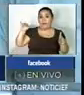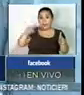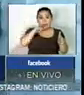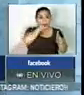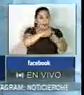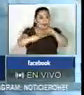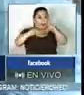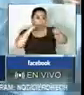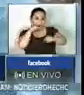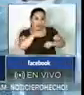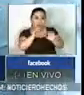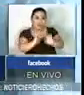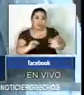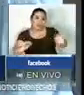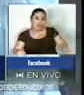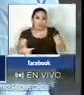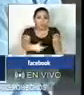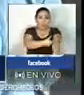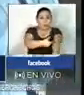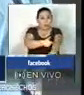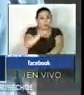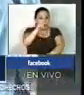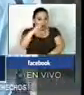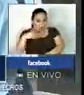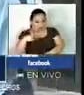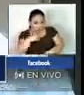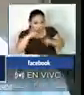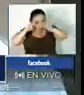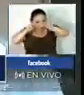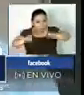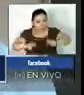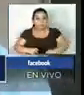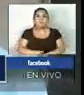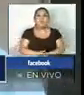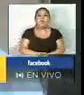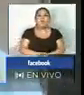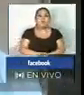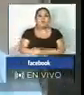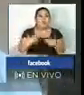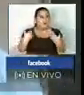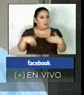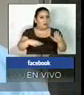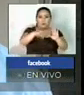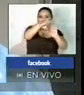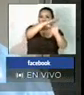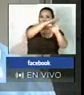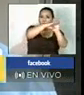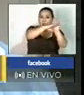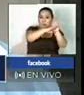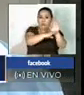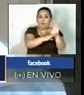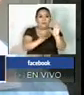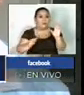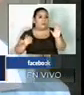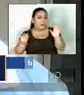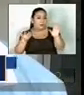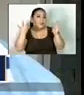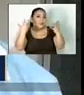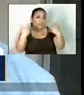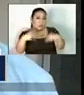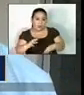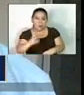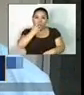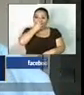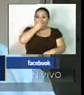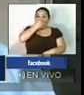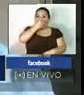del Hospital Blum y pediatra intensivista. Según protocolos y alineamientos, cumplió oxígeno,